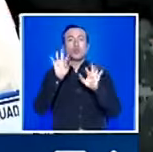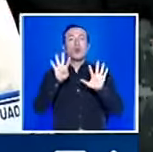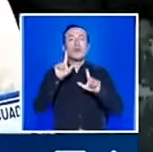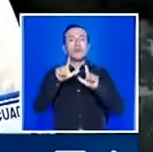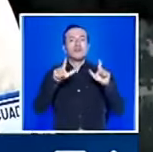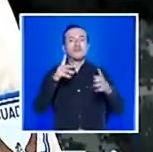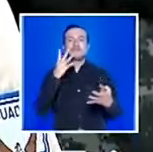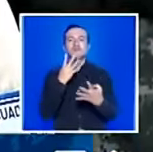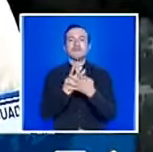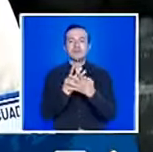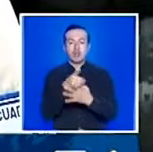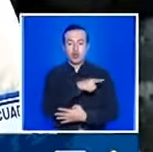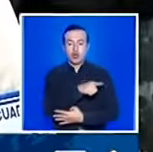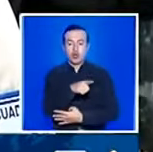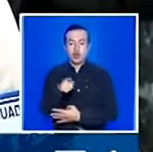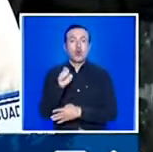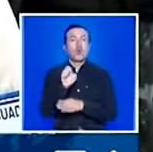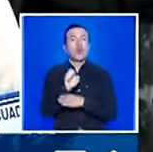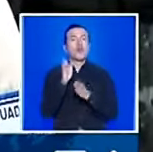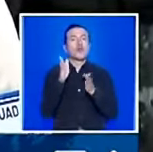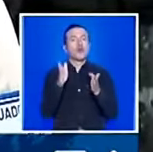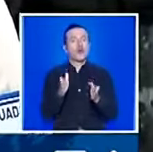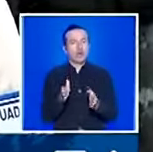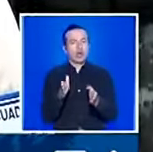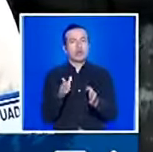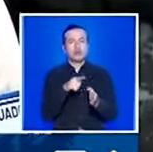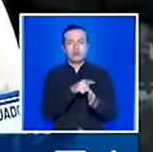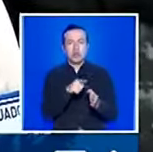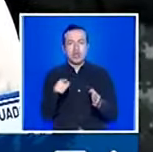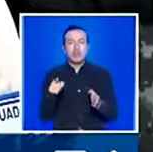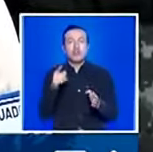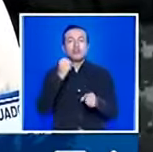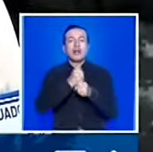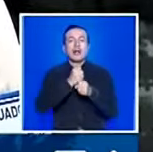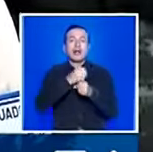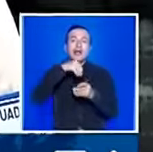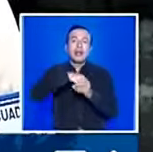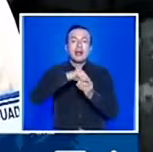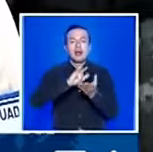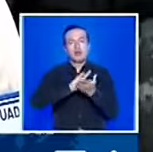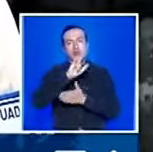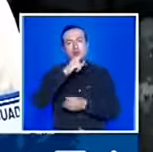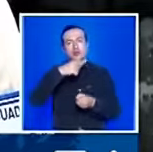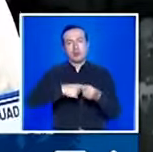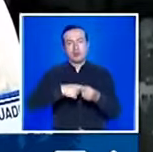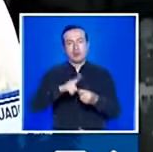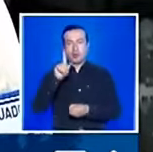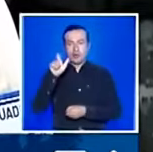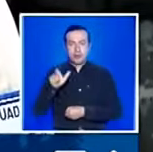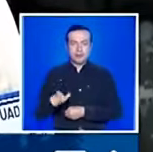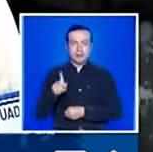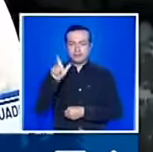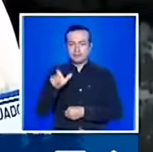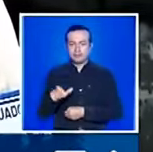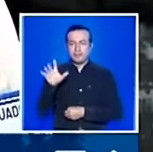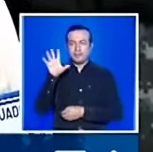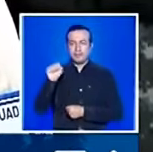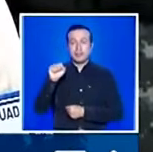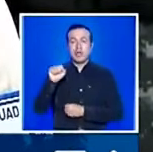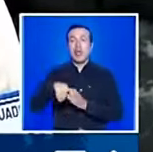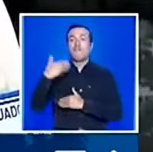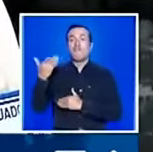Son ecuatorianos y estaban ahí dentro del aeropuerto y realizan diferentes funciones dentro del aeropuerto. Hay una persona que también se le detuvo en la